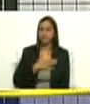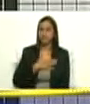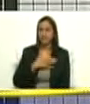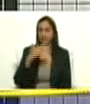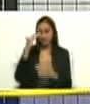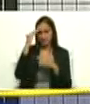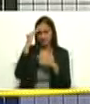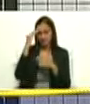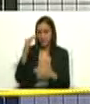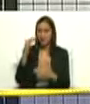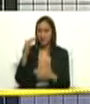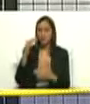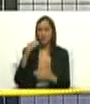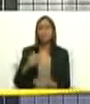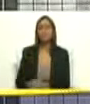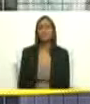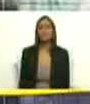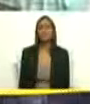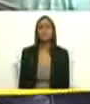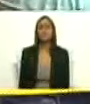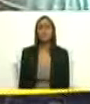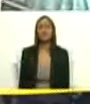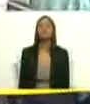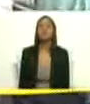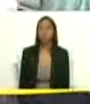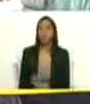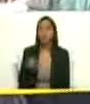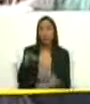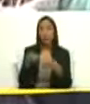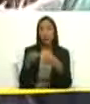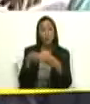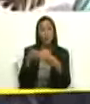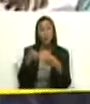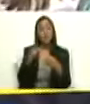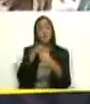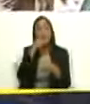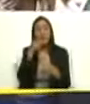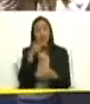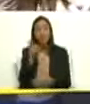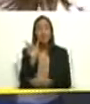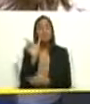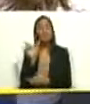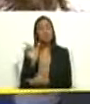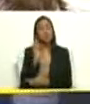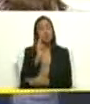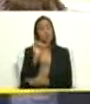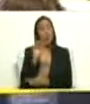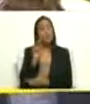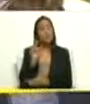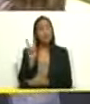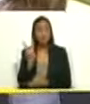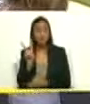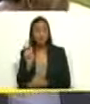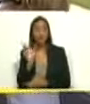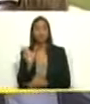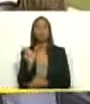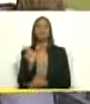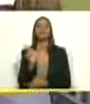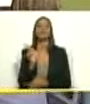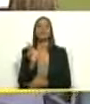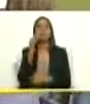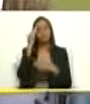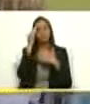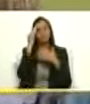nacional en pleno del partido socialista Unido de Venezuela a la dirección Nacional